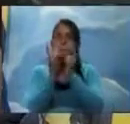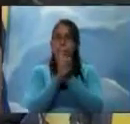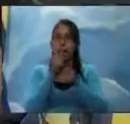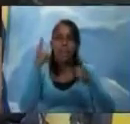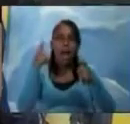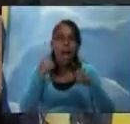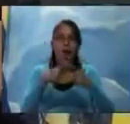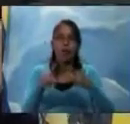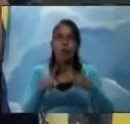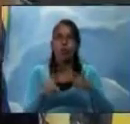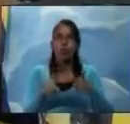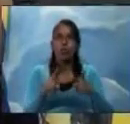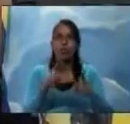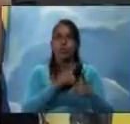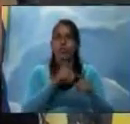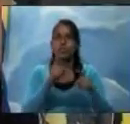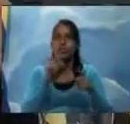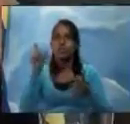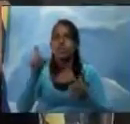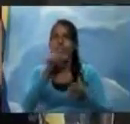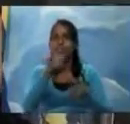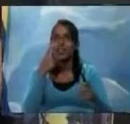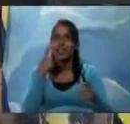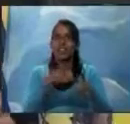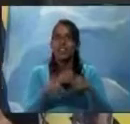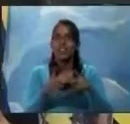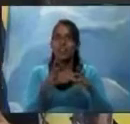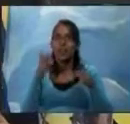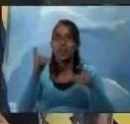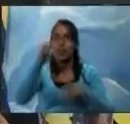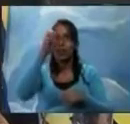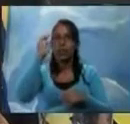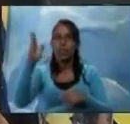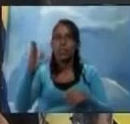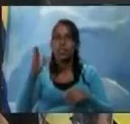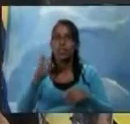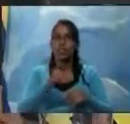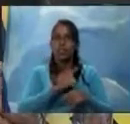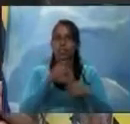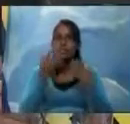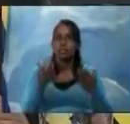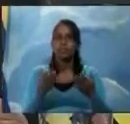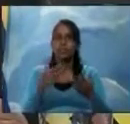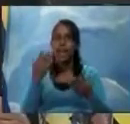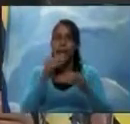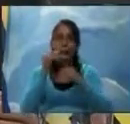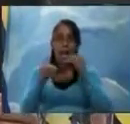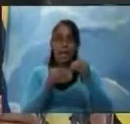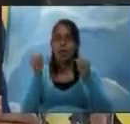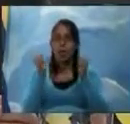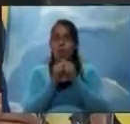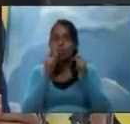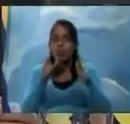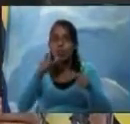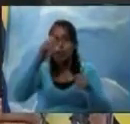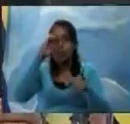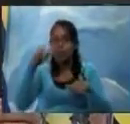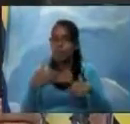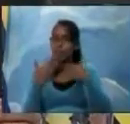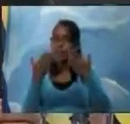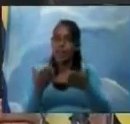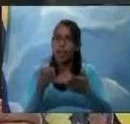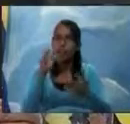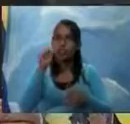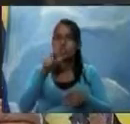a otros y enseñes a otros de lo que Dios te ha entregado. ¿Qué haremos con eso que Dios te ha